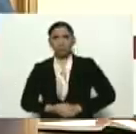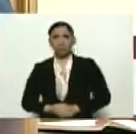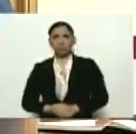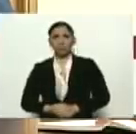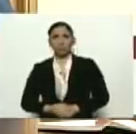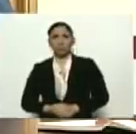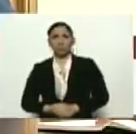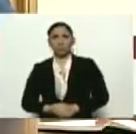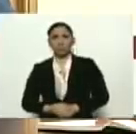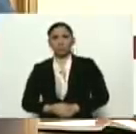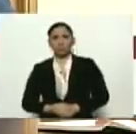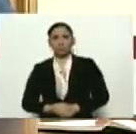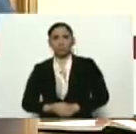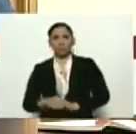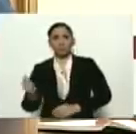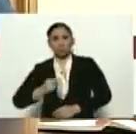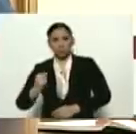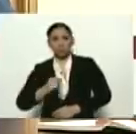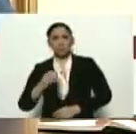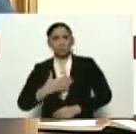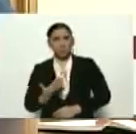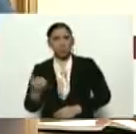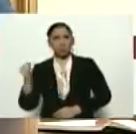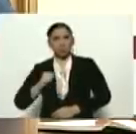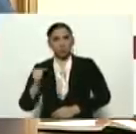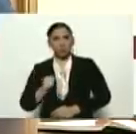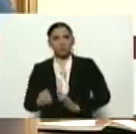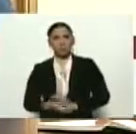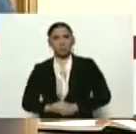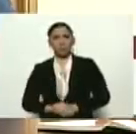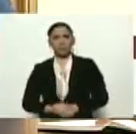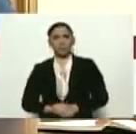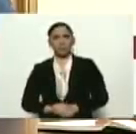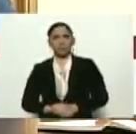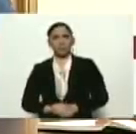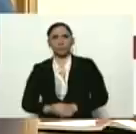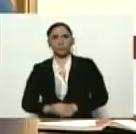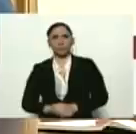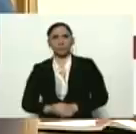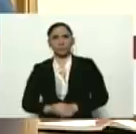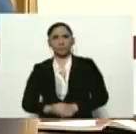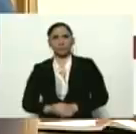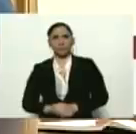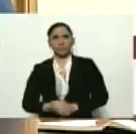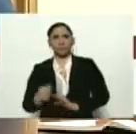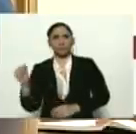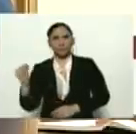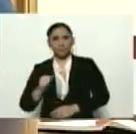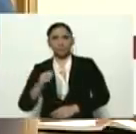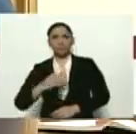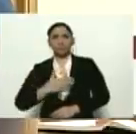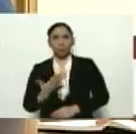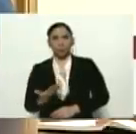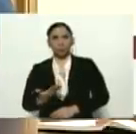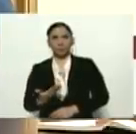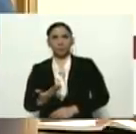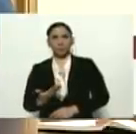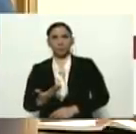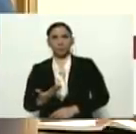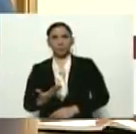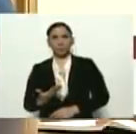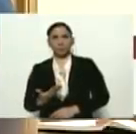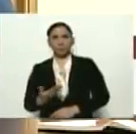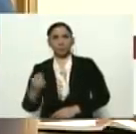Yes, we can. Yes, we can. Sí se puede.